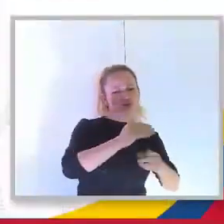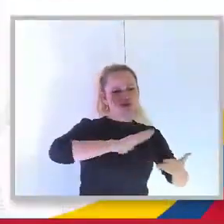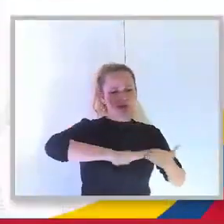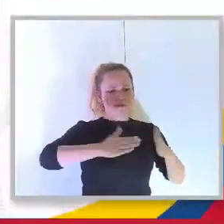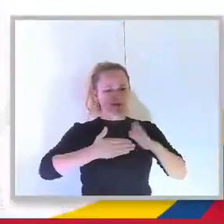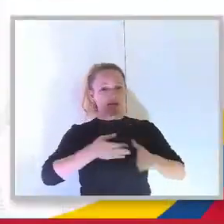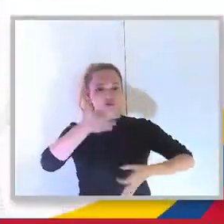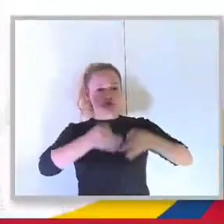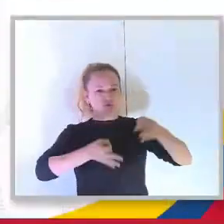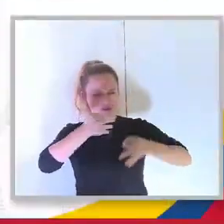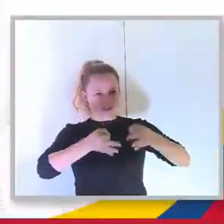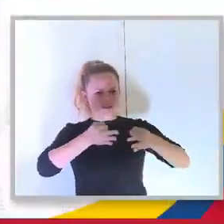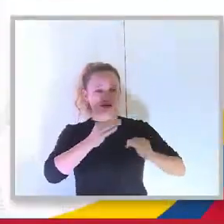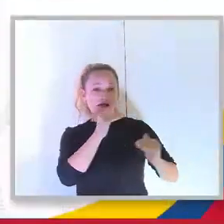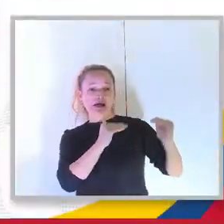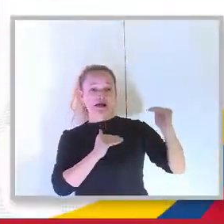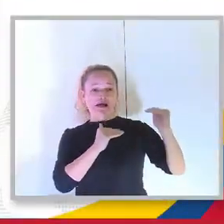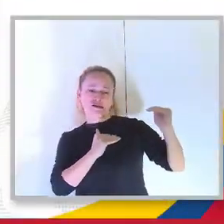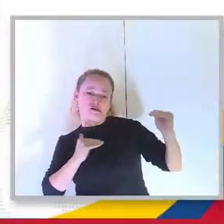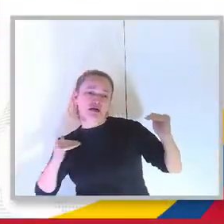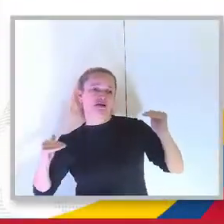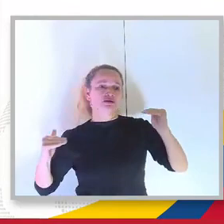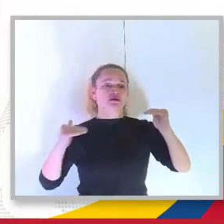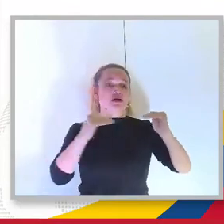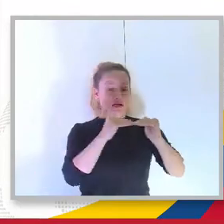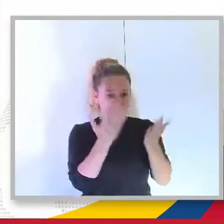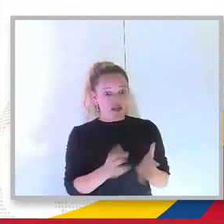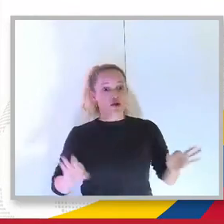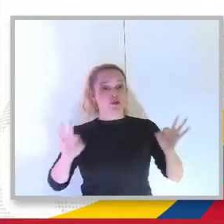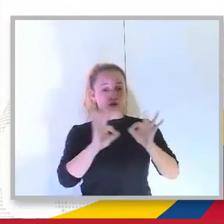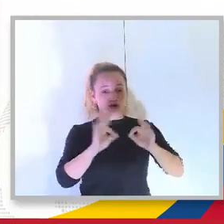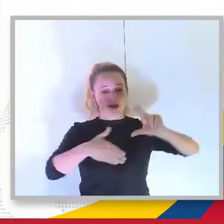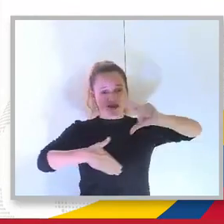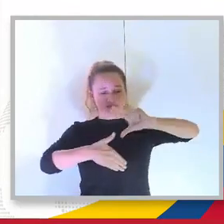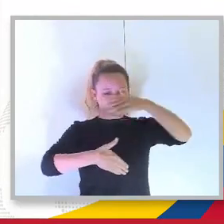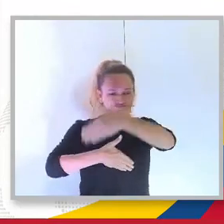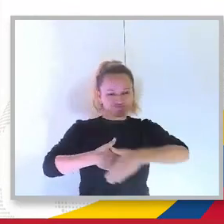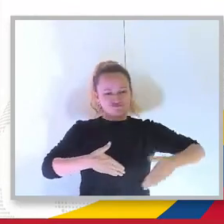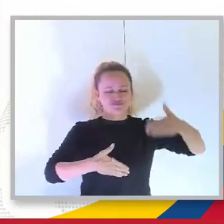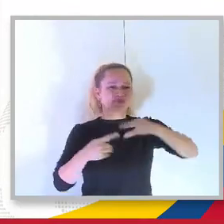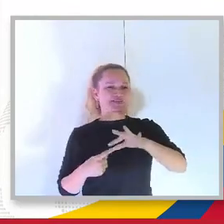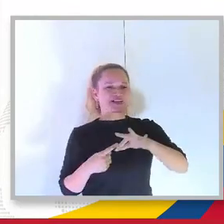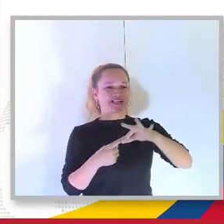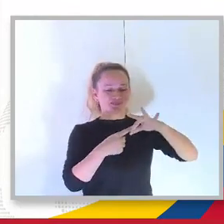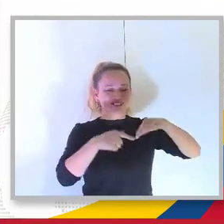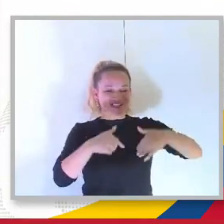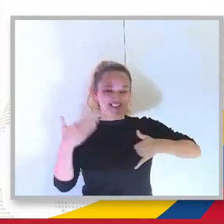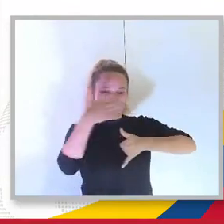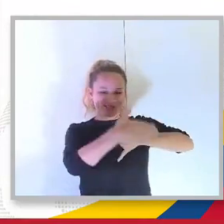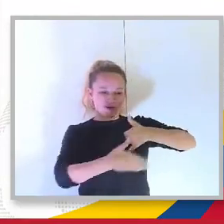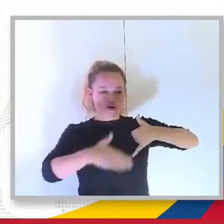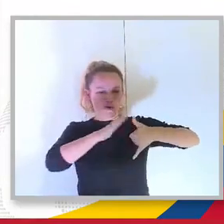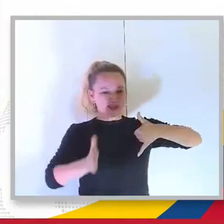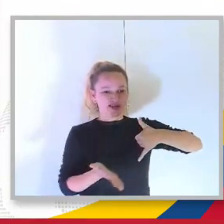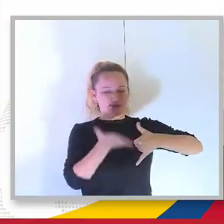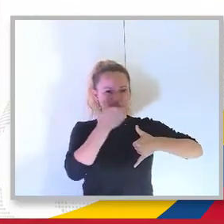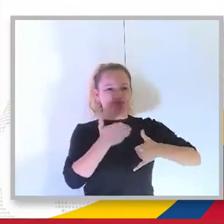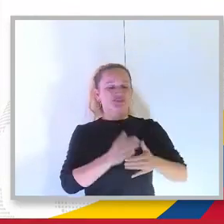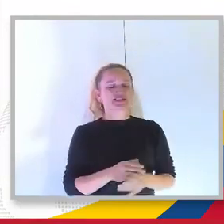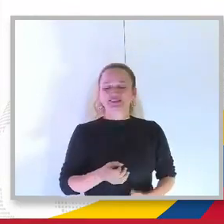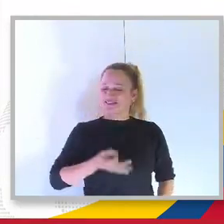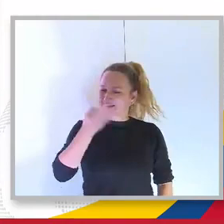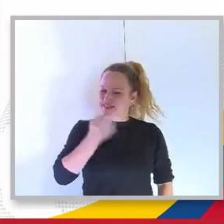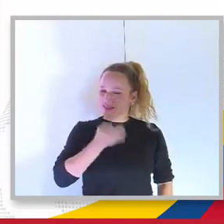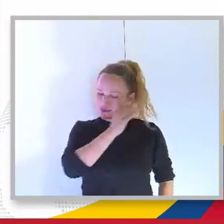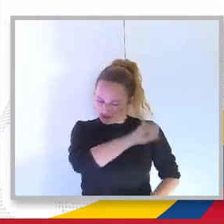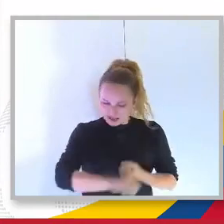justicia y del combate a las desigualdades que tanto necesitamos en América Latina y especialmente acá en Colombia. Cuenten siempre con